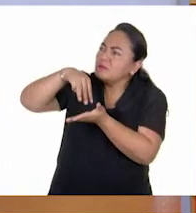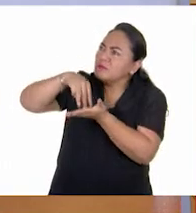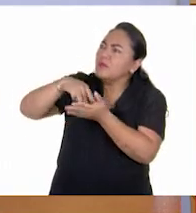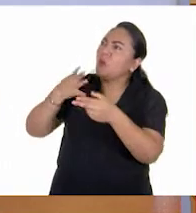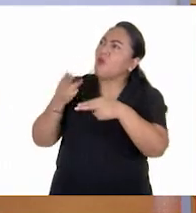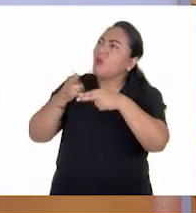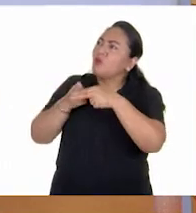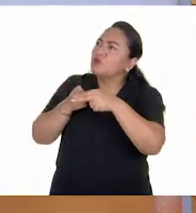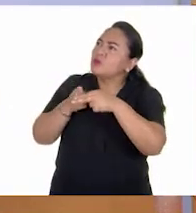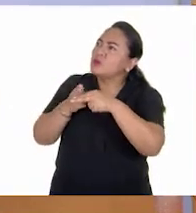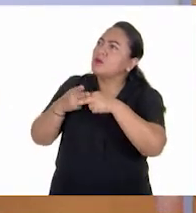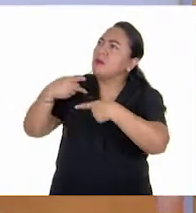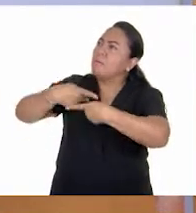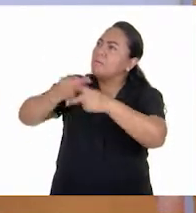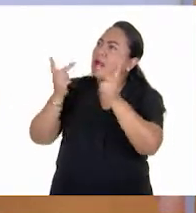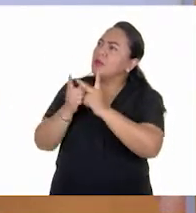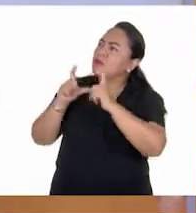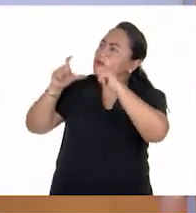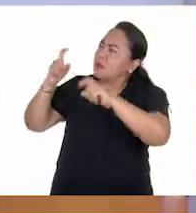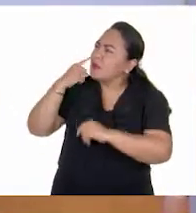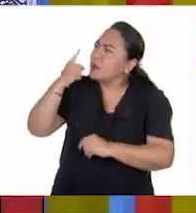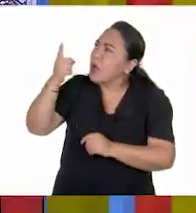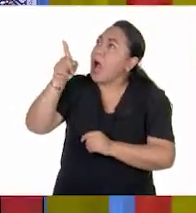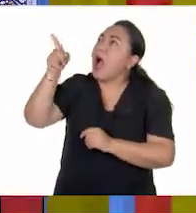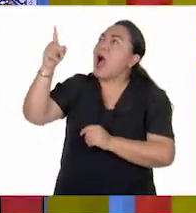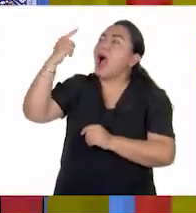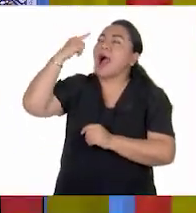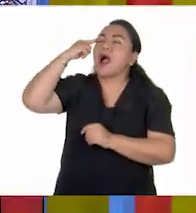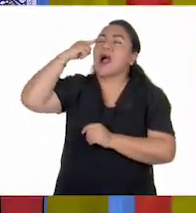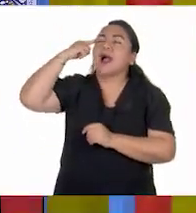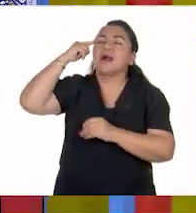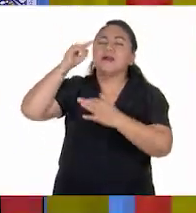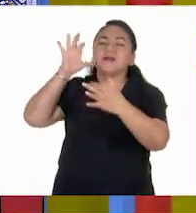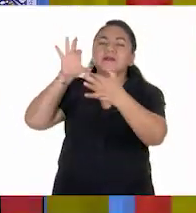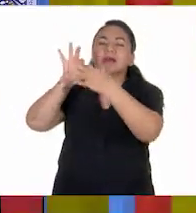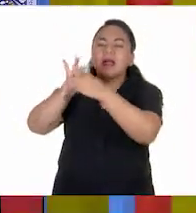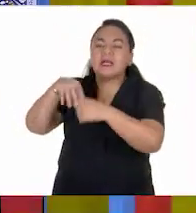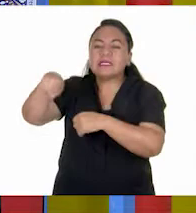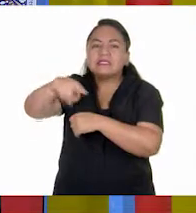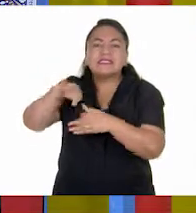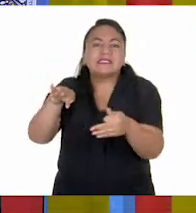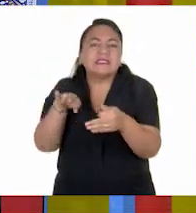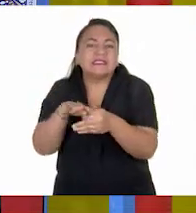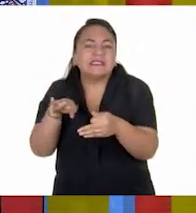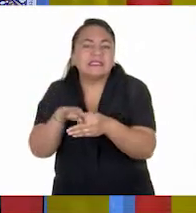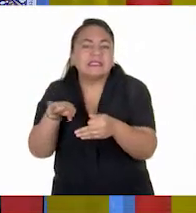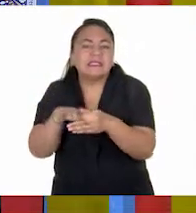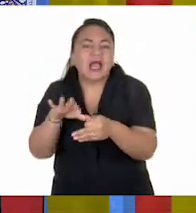cuchillo, un plato, estoy seguro que sabrás que por ahí cerca hay un restaurante.